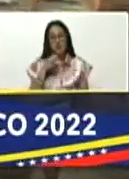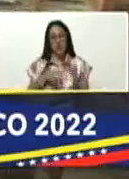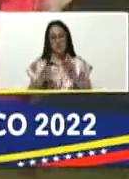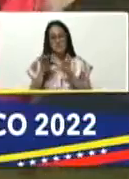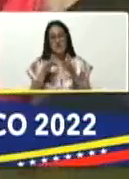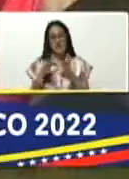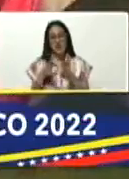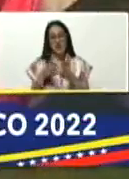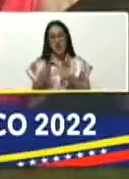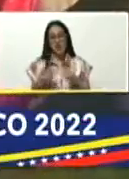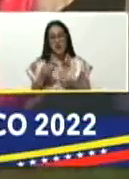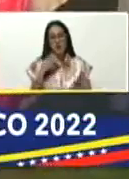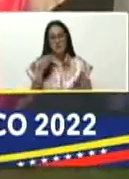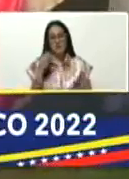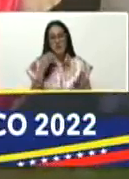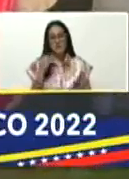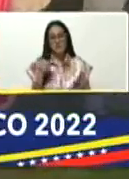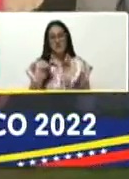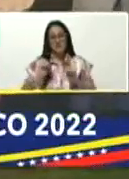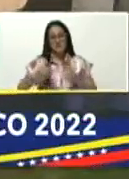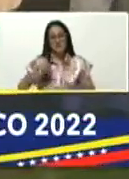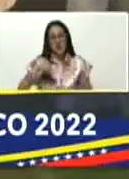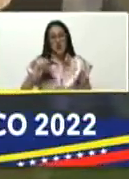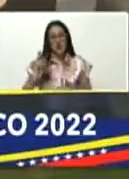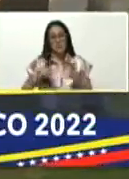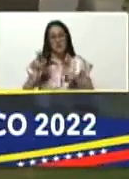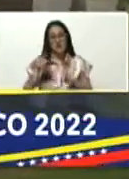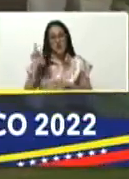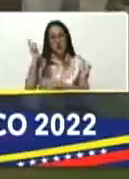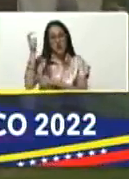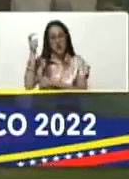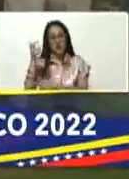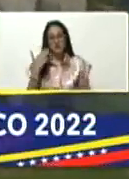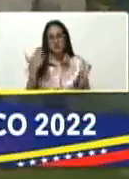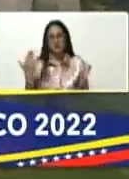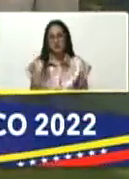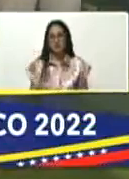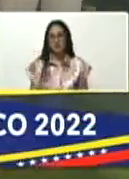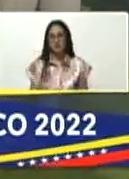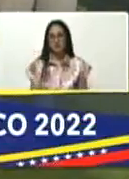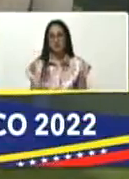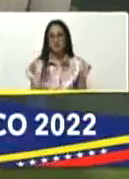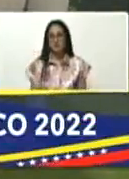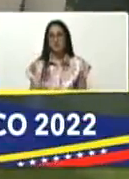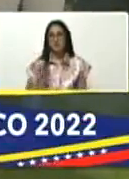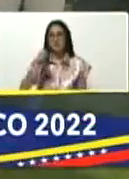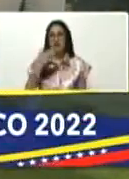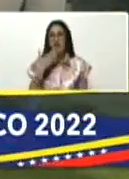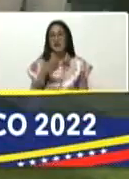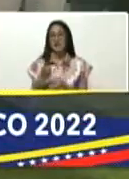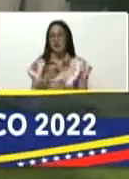cómo ha sido la experiencia en el inicio hoy de la Expo Guárico. Damaris. Muchas gracias, señor gobernador.